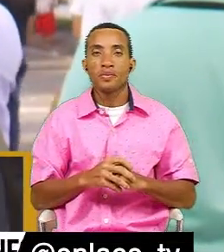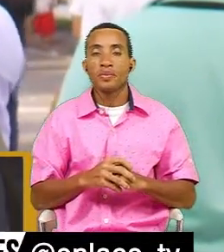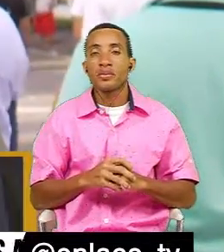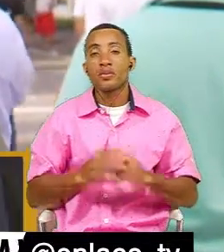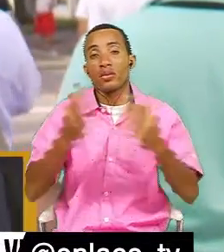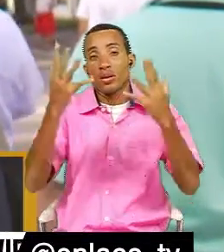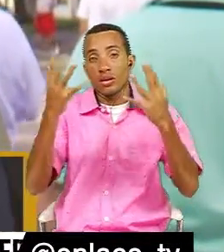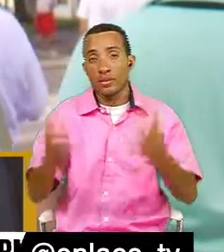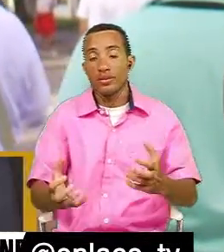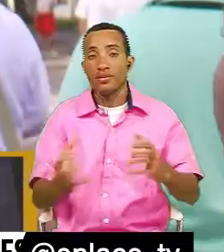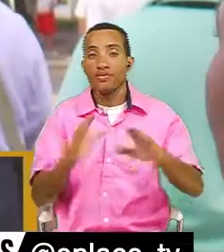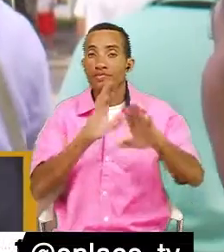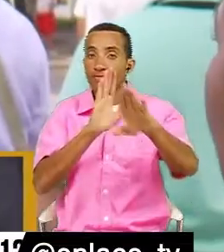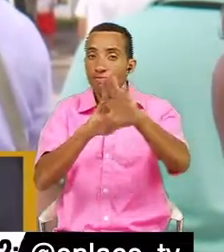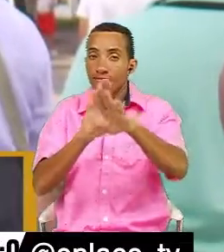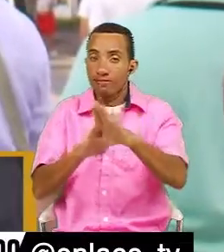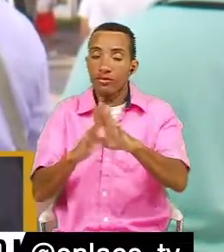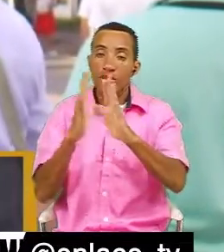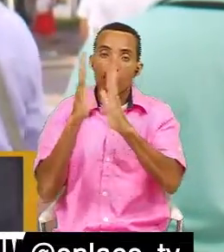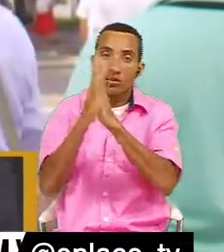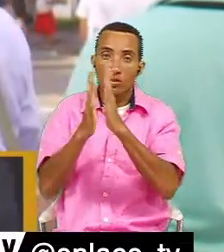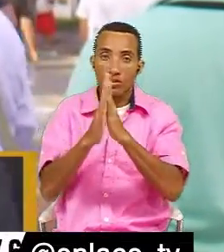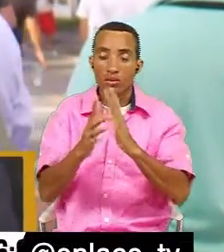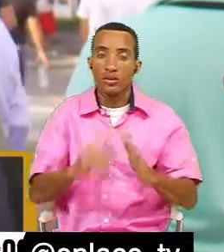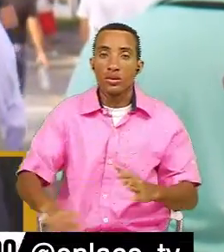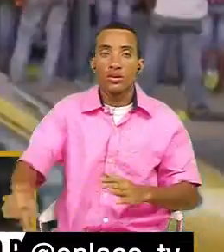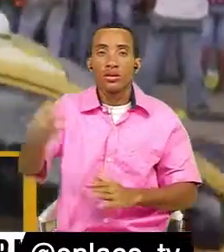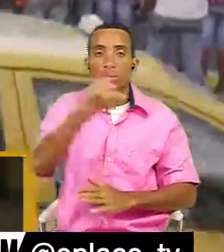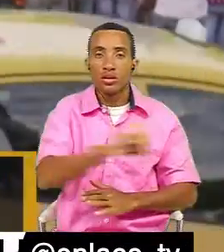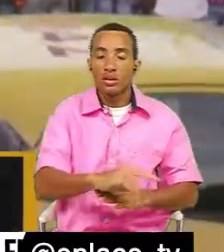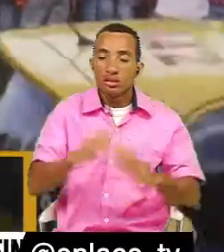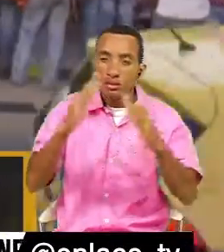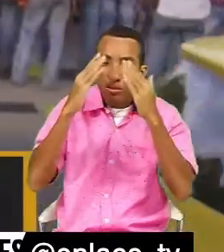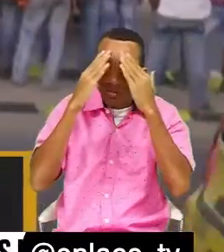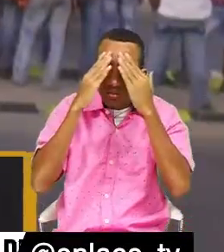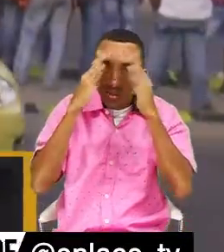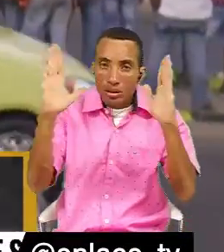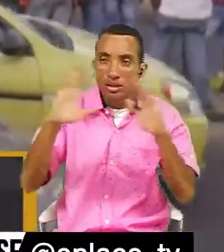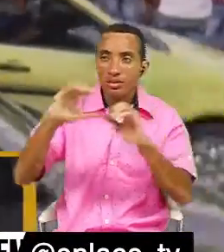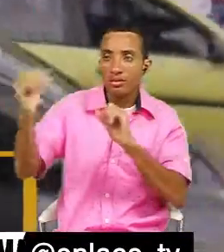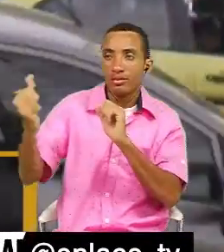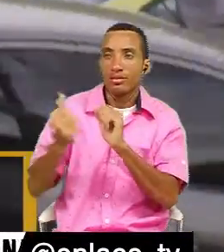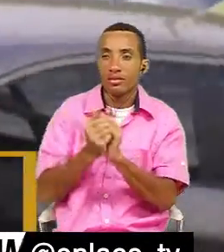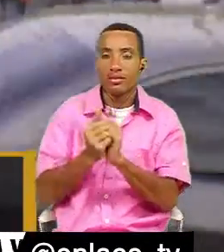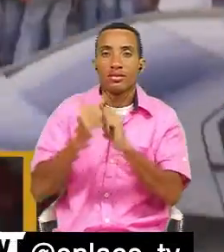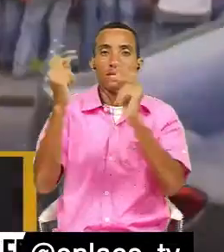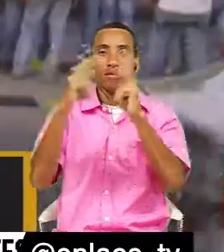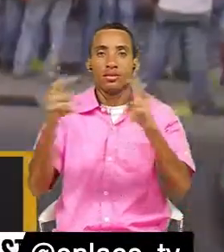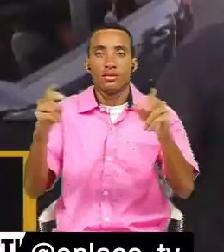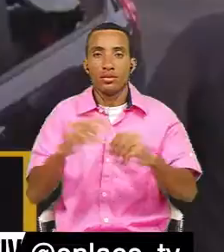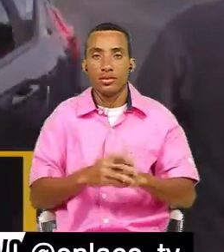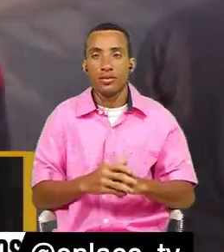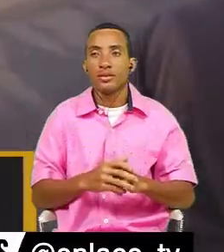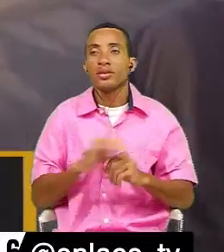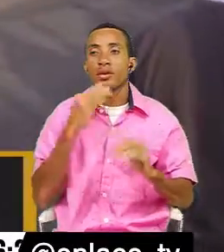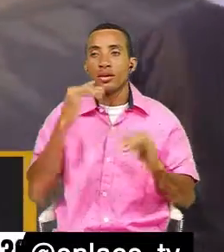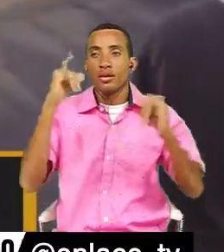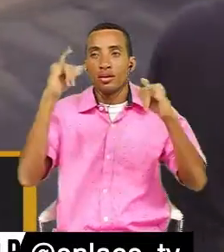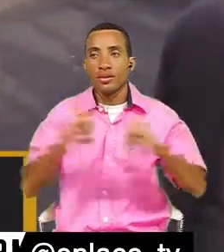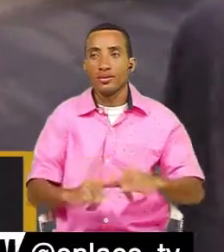queriendo dar la información y concientizando a la gente de Barranca Bermeja de que se nos unan a nosotros para esta grande causa que